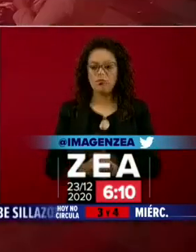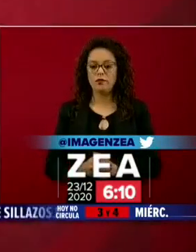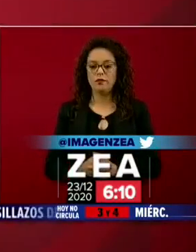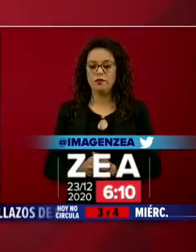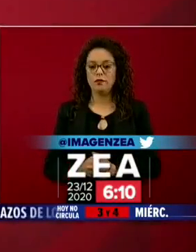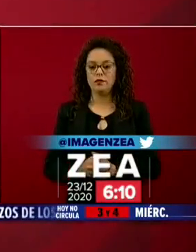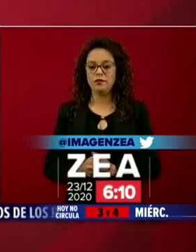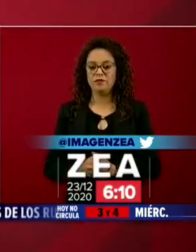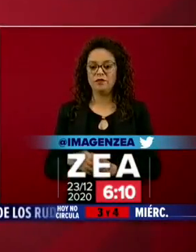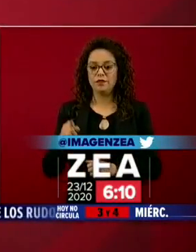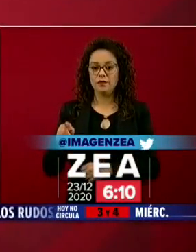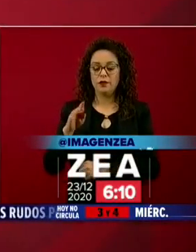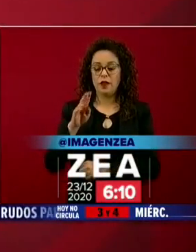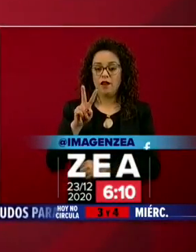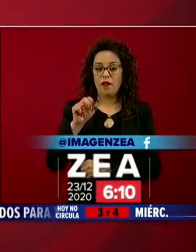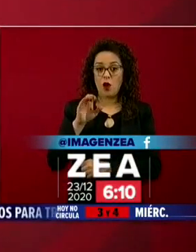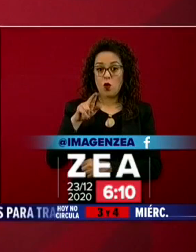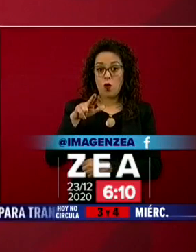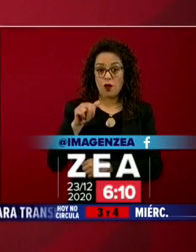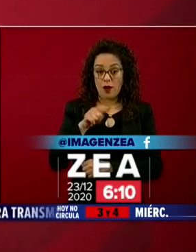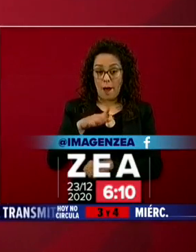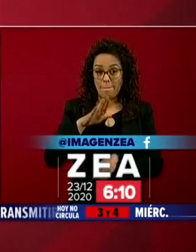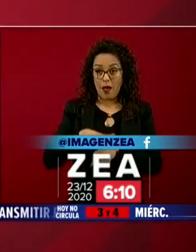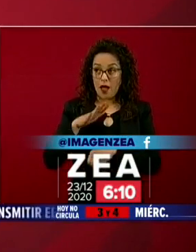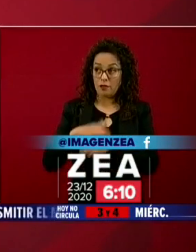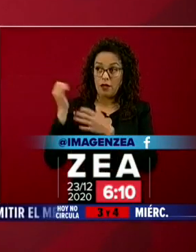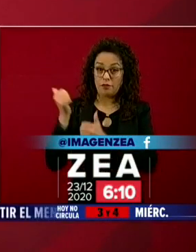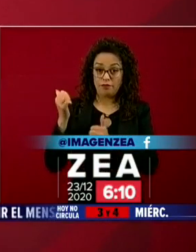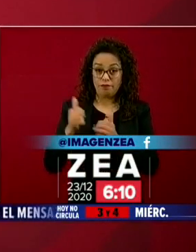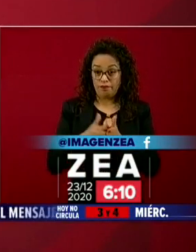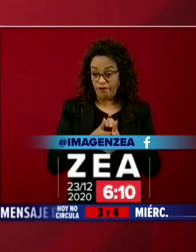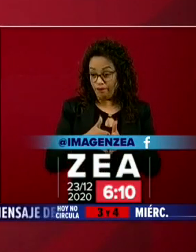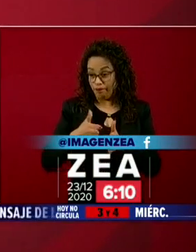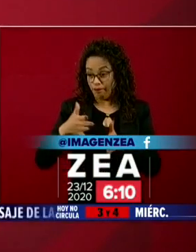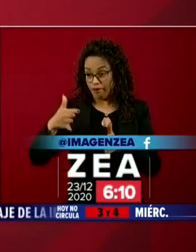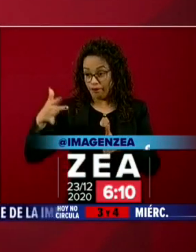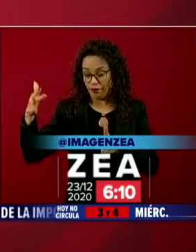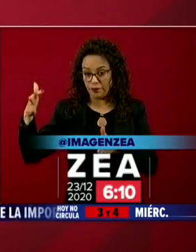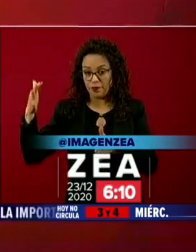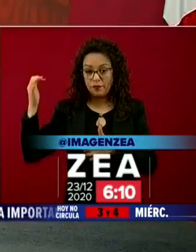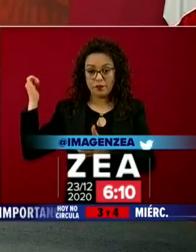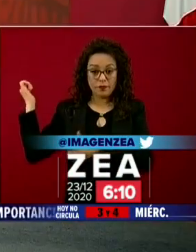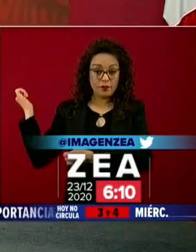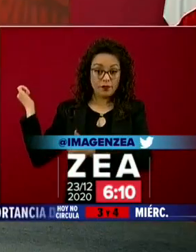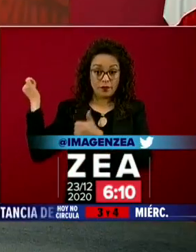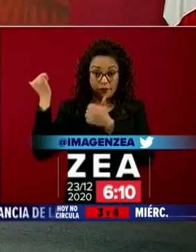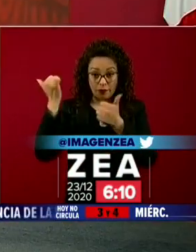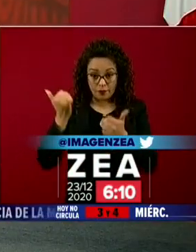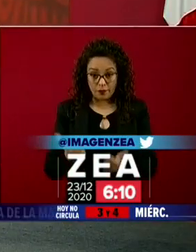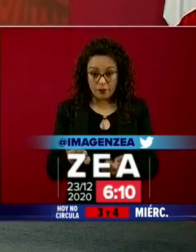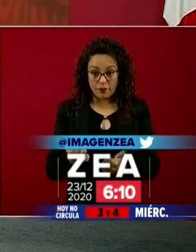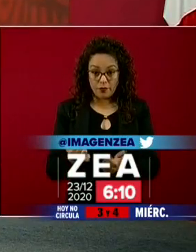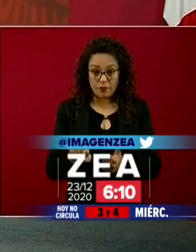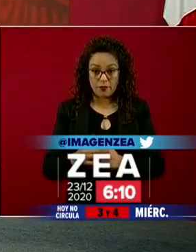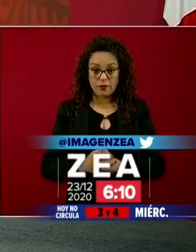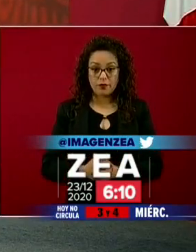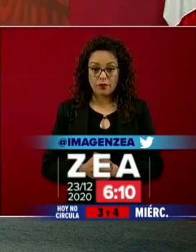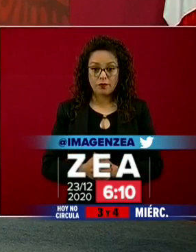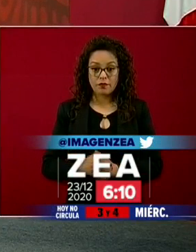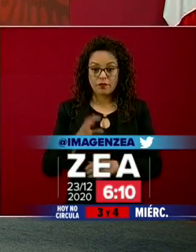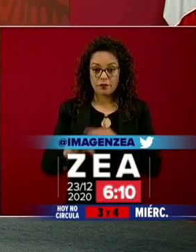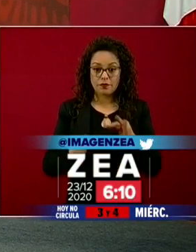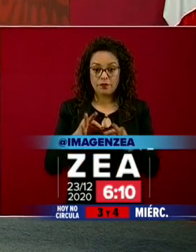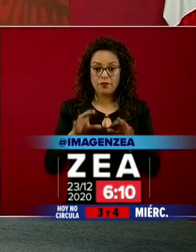a partir de este miércoles y hasta el próximo 31 de enero del 2021 comenzarán a llegar a méxico las primeras vacunas contra el convenio si 9